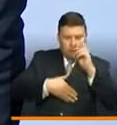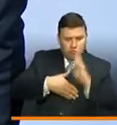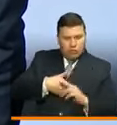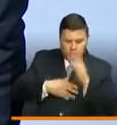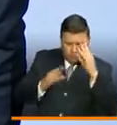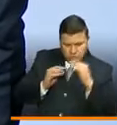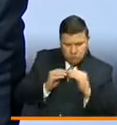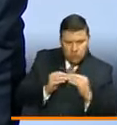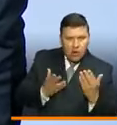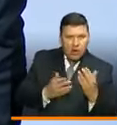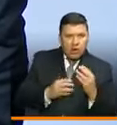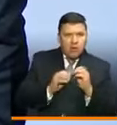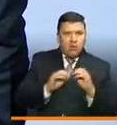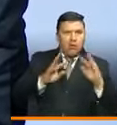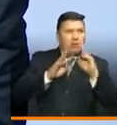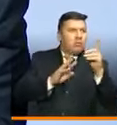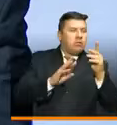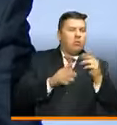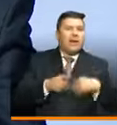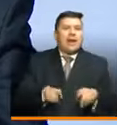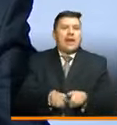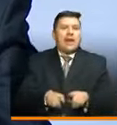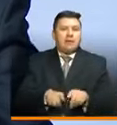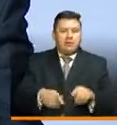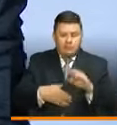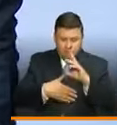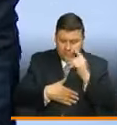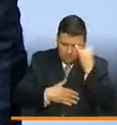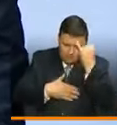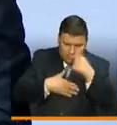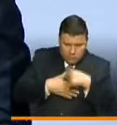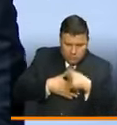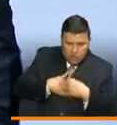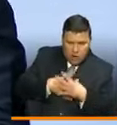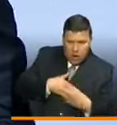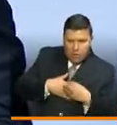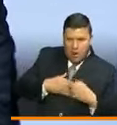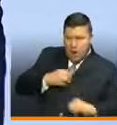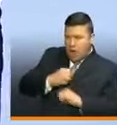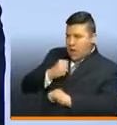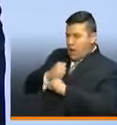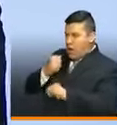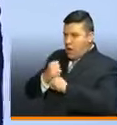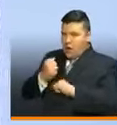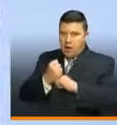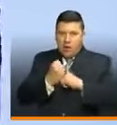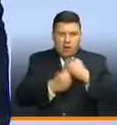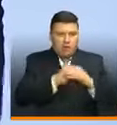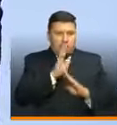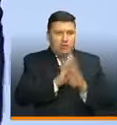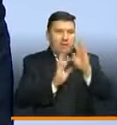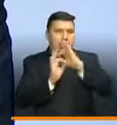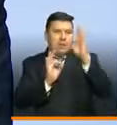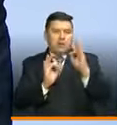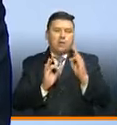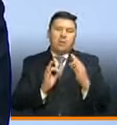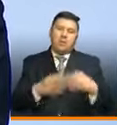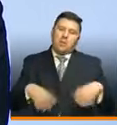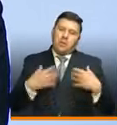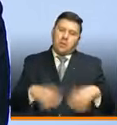nos permita a diferentes naciones hermanas tomar ese tipo de iniciativas para poder apoyar lo que ya se viene desarrollando en la región, y eso me